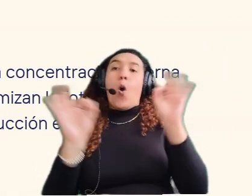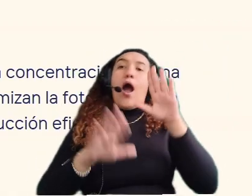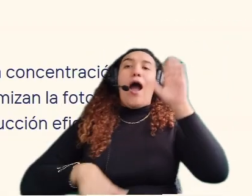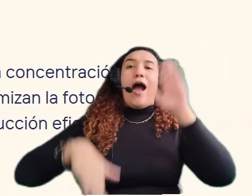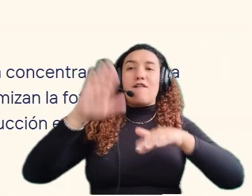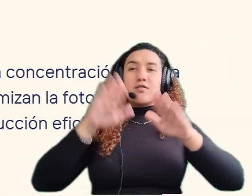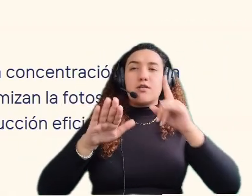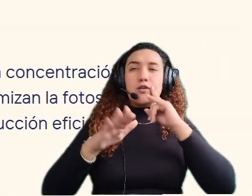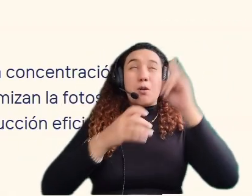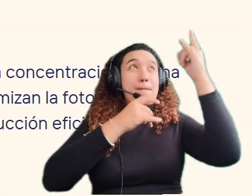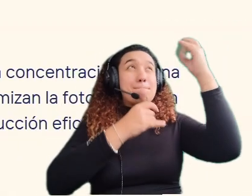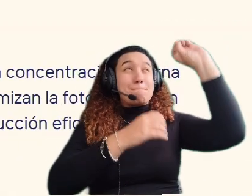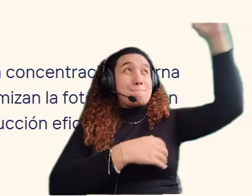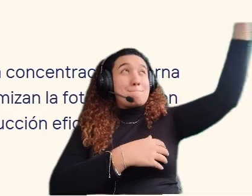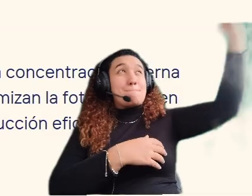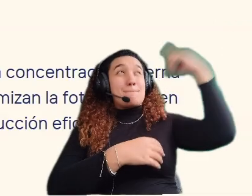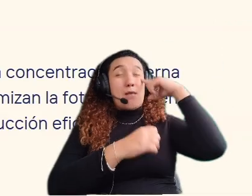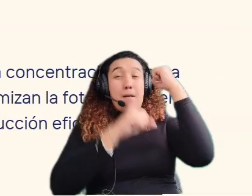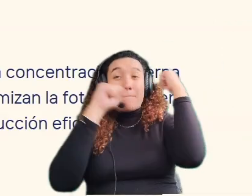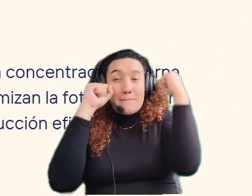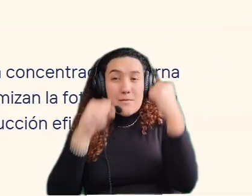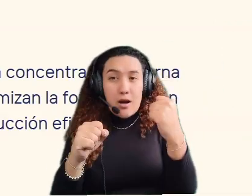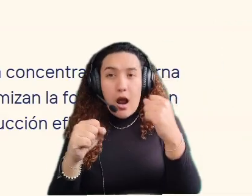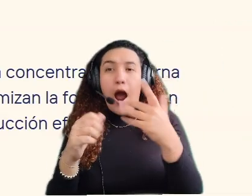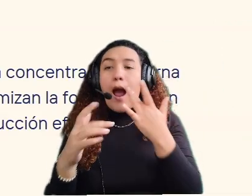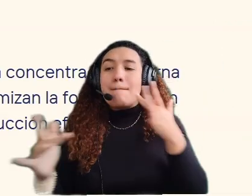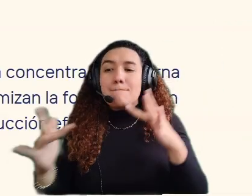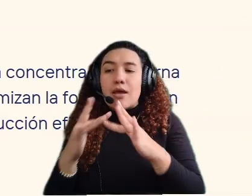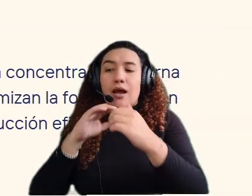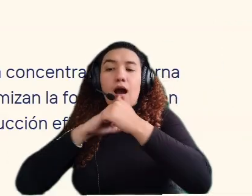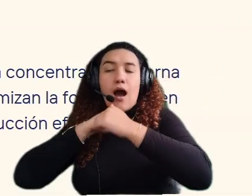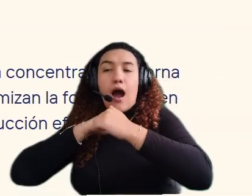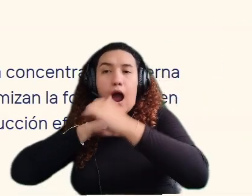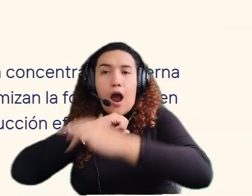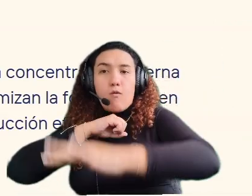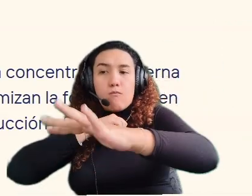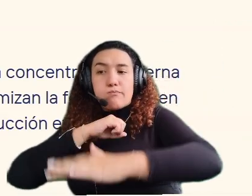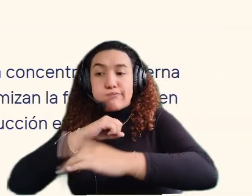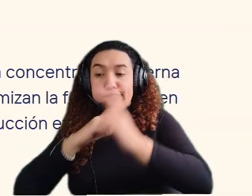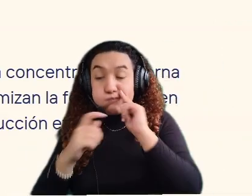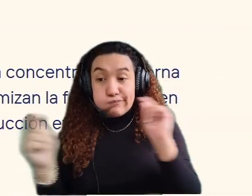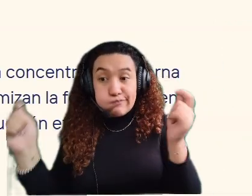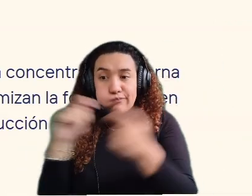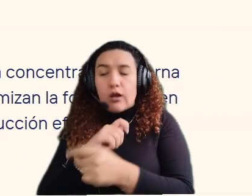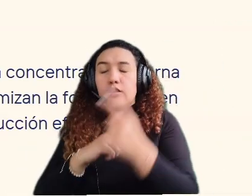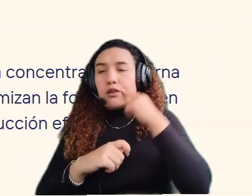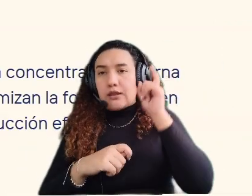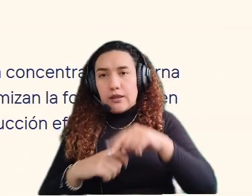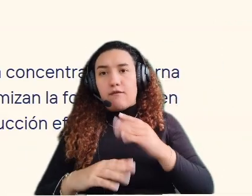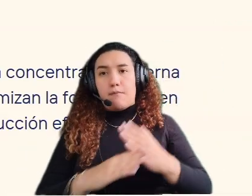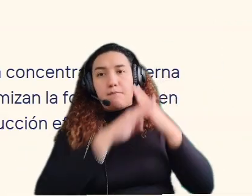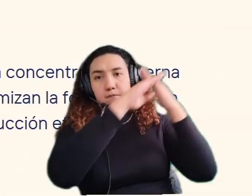de radiación ante cambios bruscos de irradiación en la columna del agua.